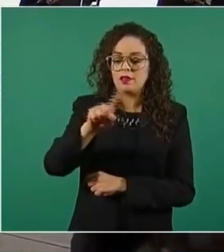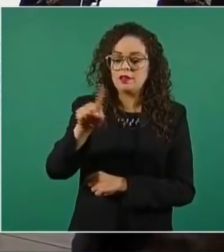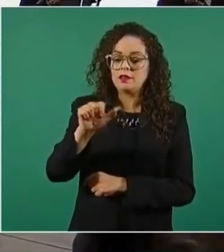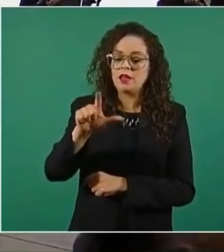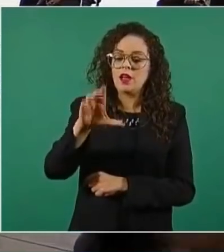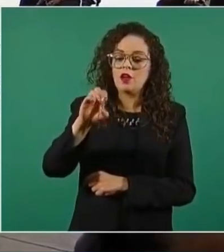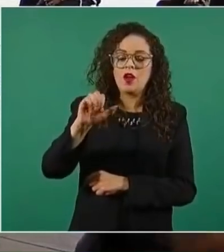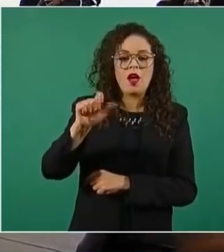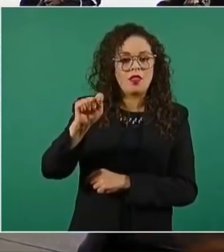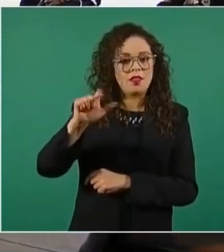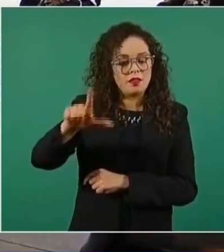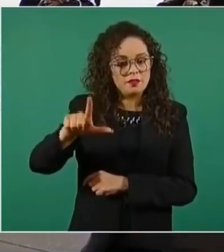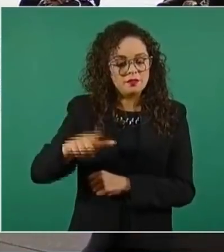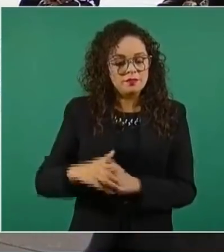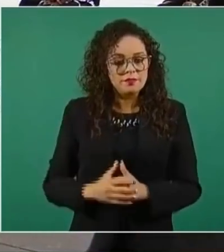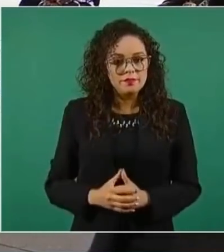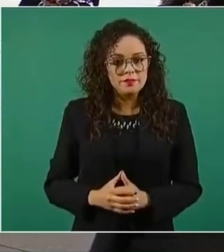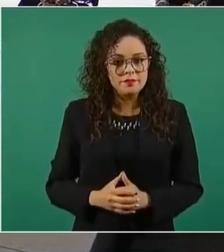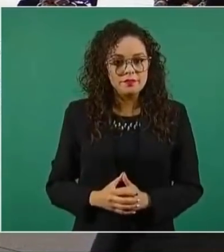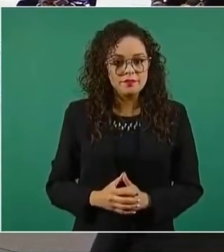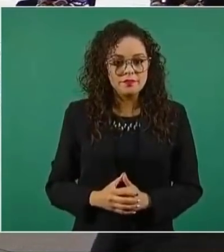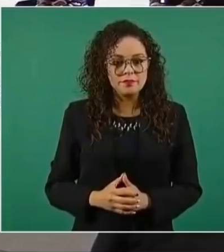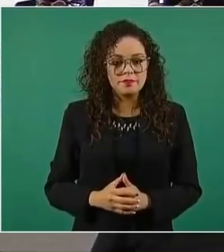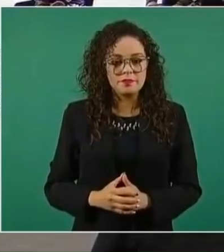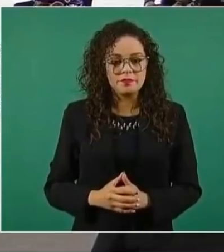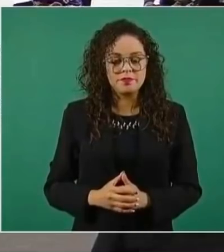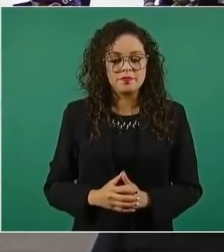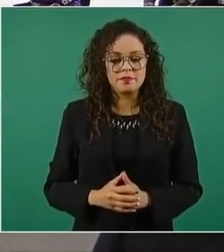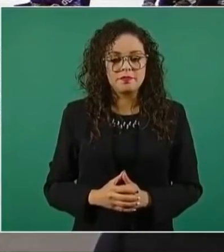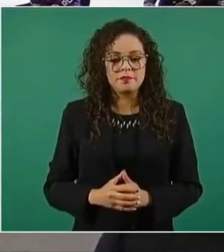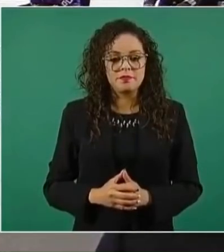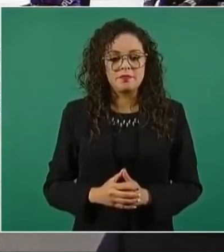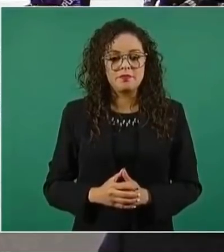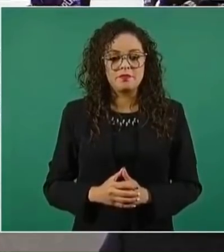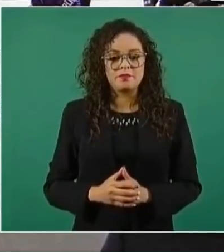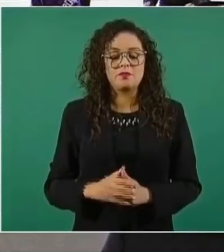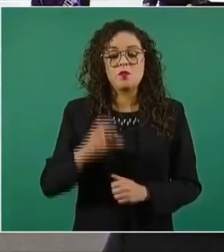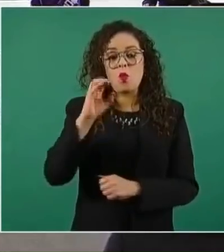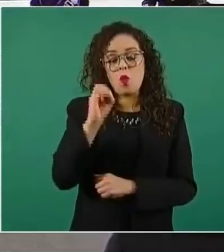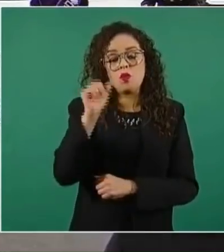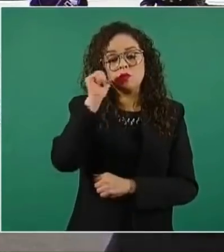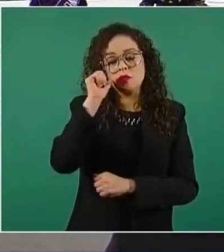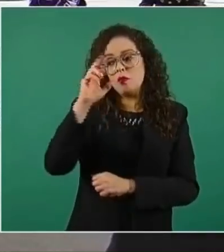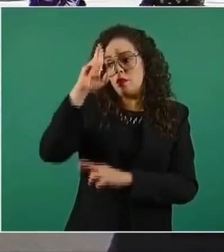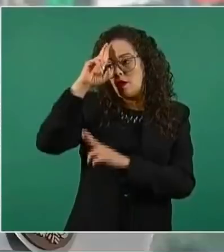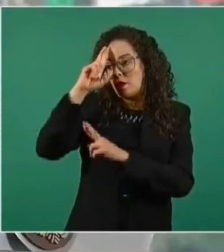o que la adoración de ídolos era una práctica